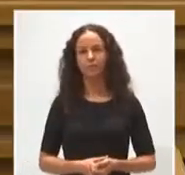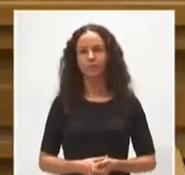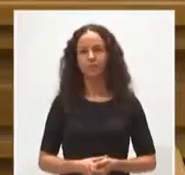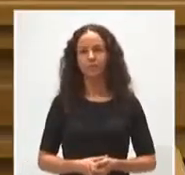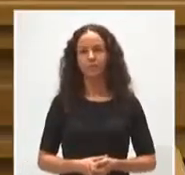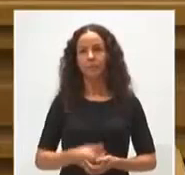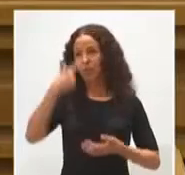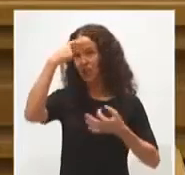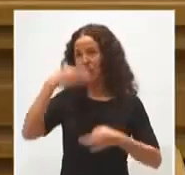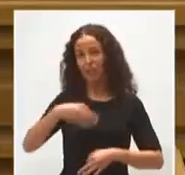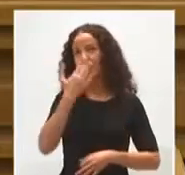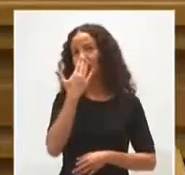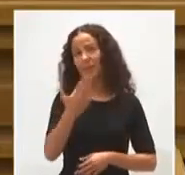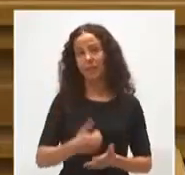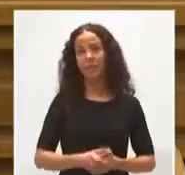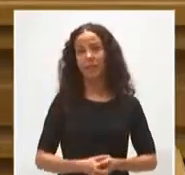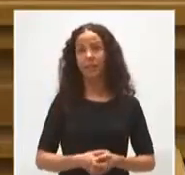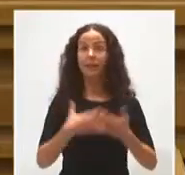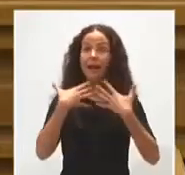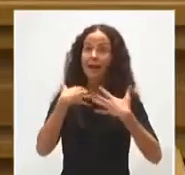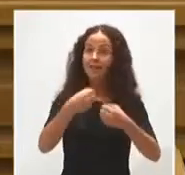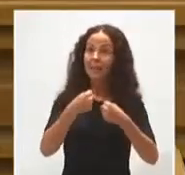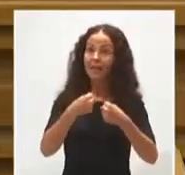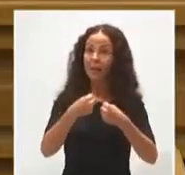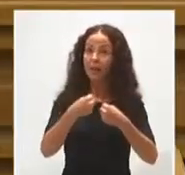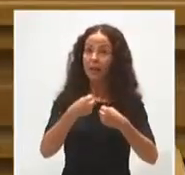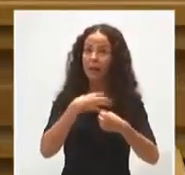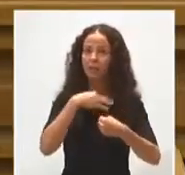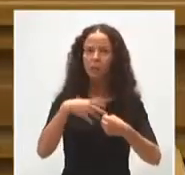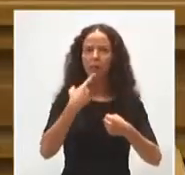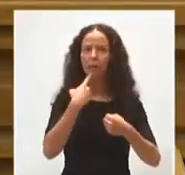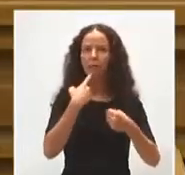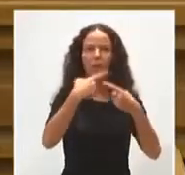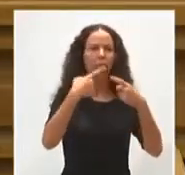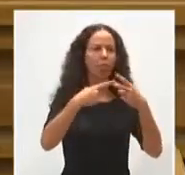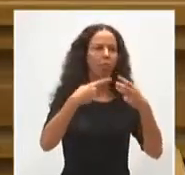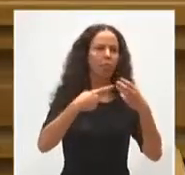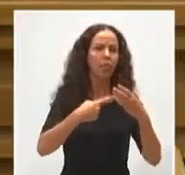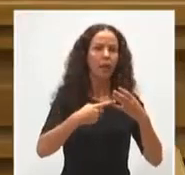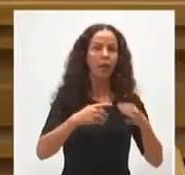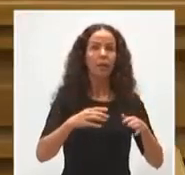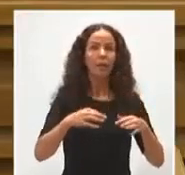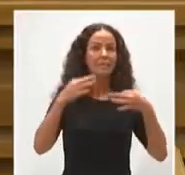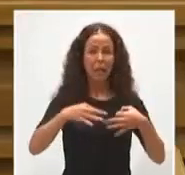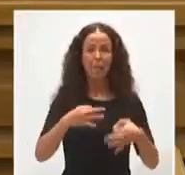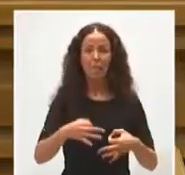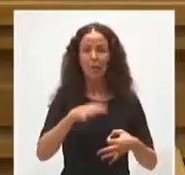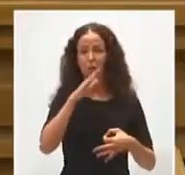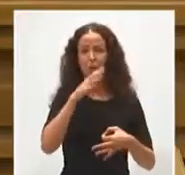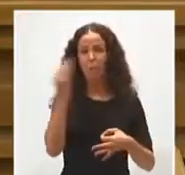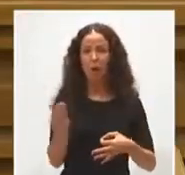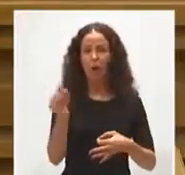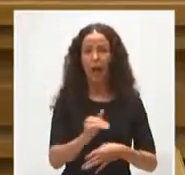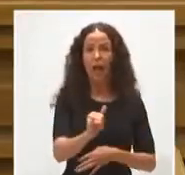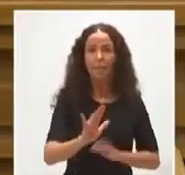creo sinceramente que en sanidad se puede decir de todo y siempre habrá motivo para mejorar pero la realidad